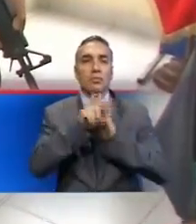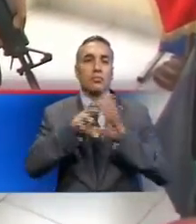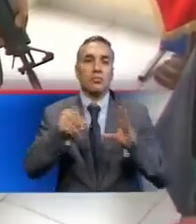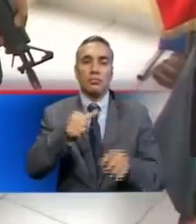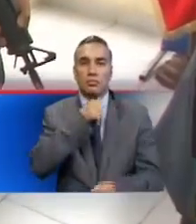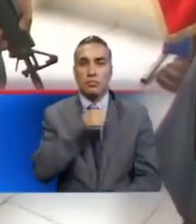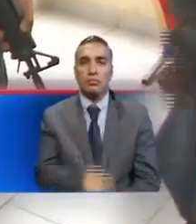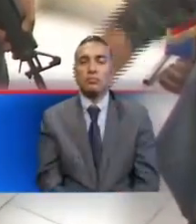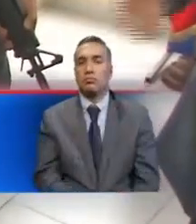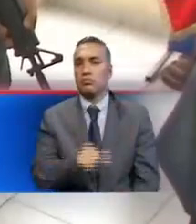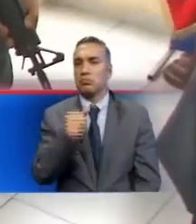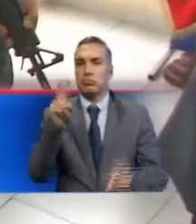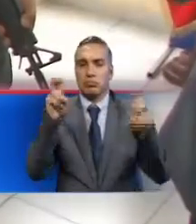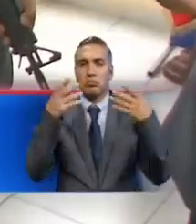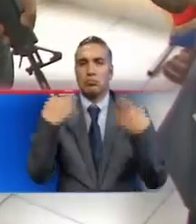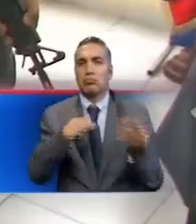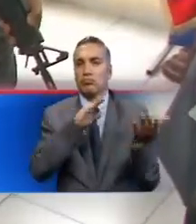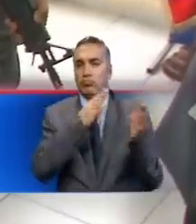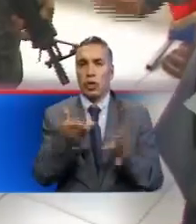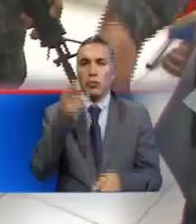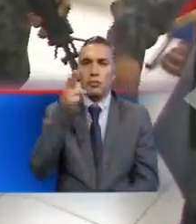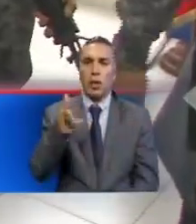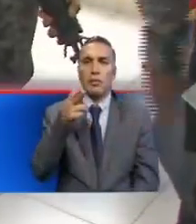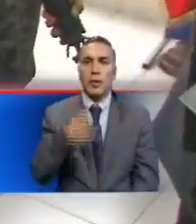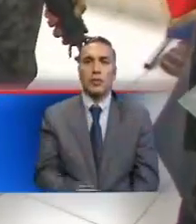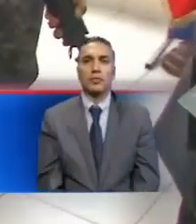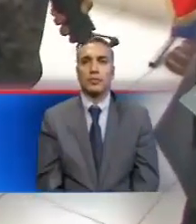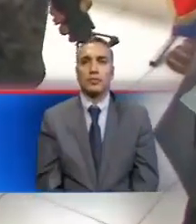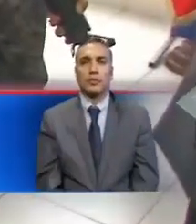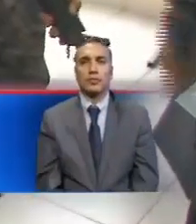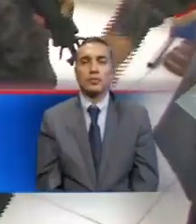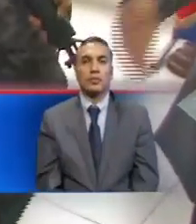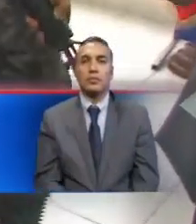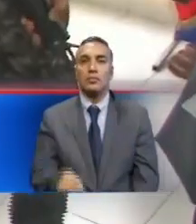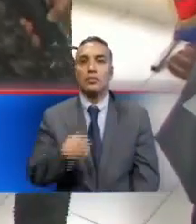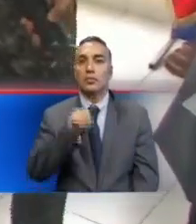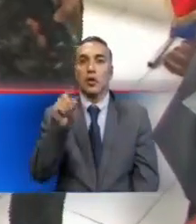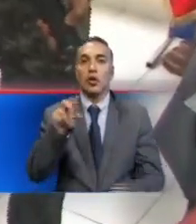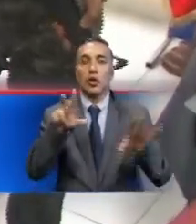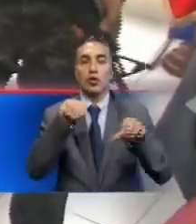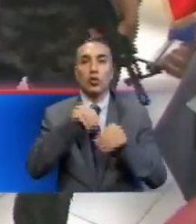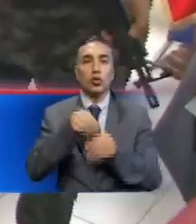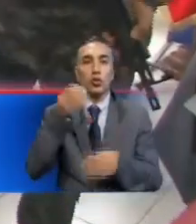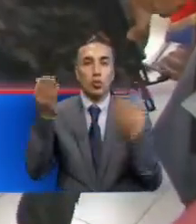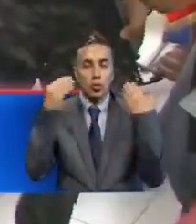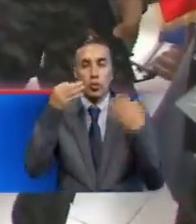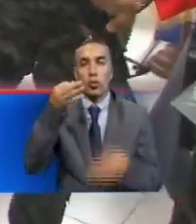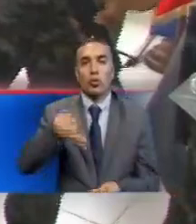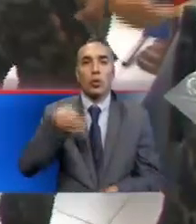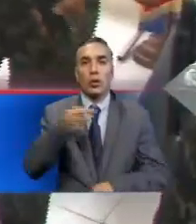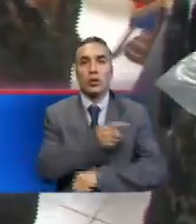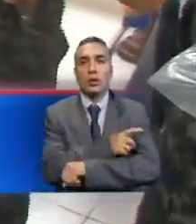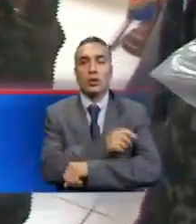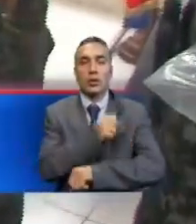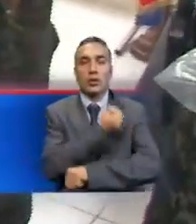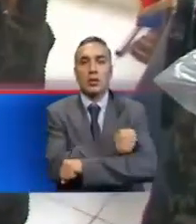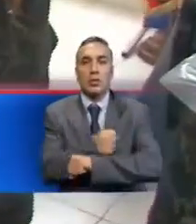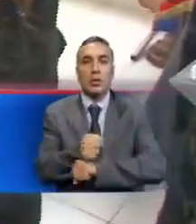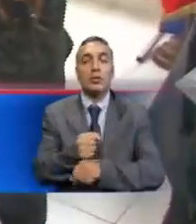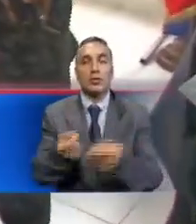robados y otros delitos como muertes violentas, algo que está acechando a la zona 8 acá, Guayaquil, Durán y San Borondón. Con